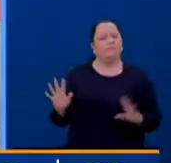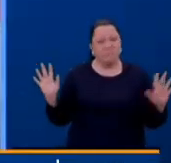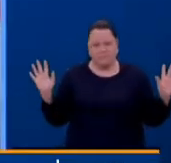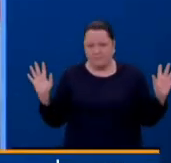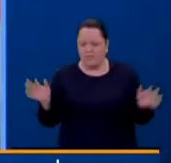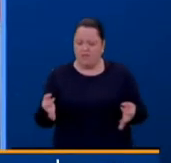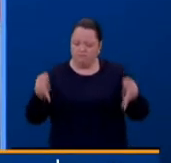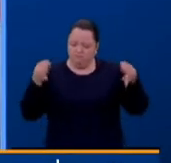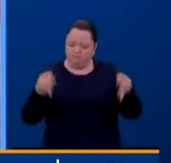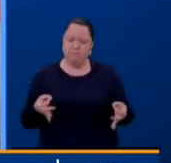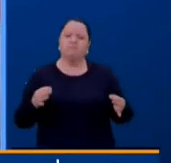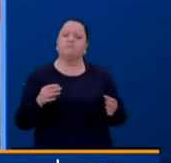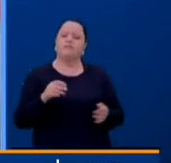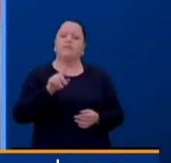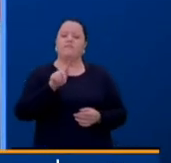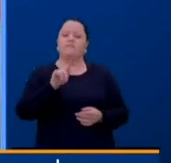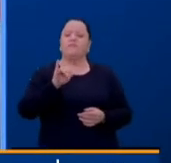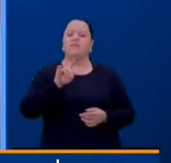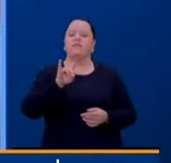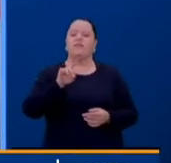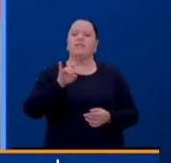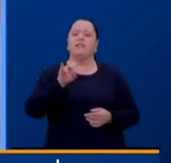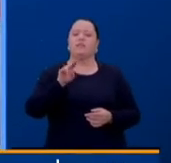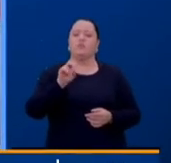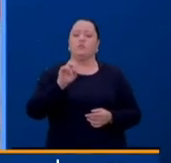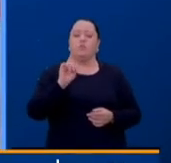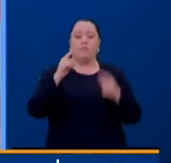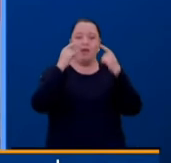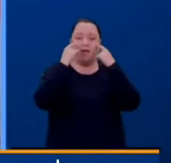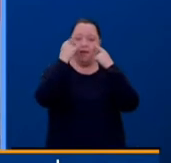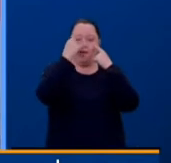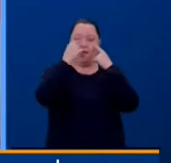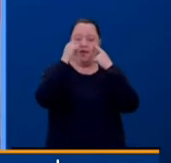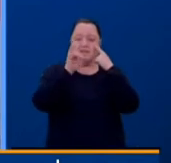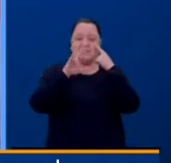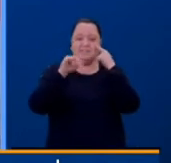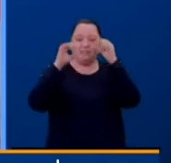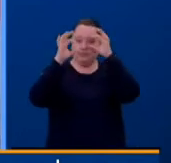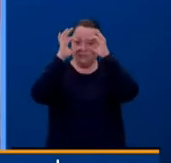que usamos... el iris. El iris